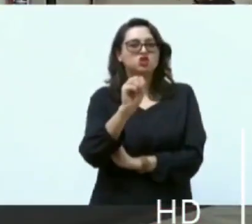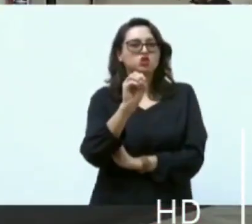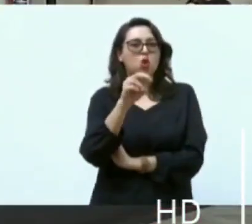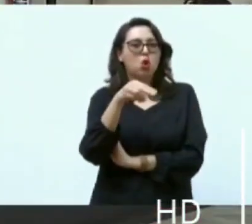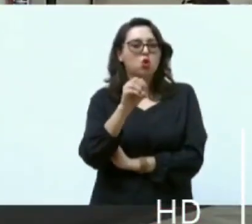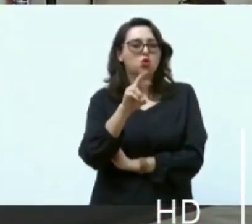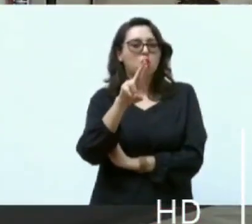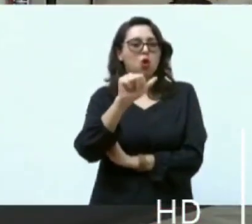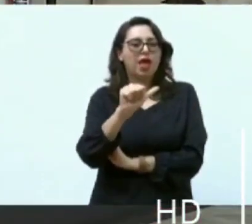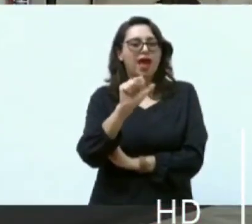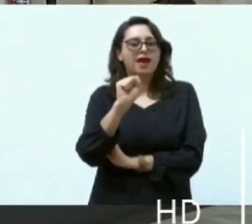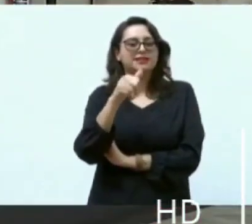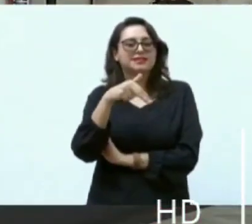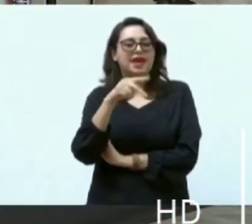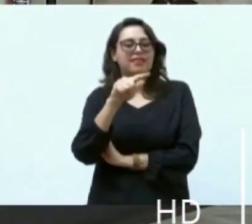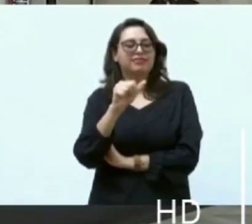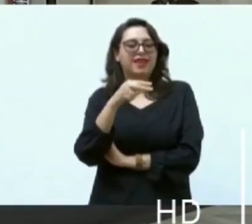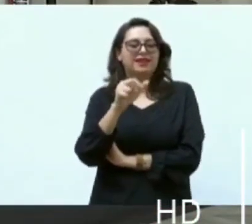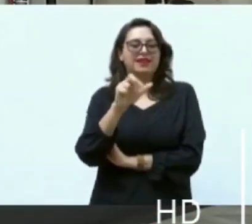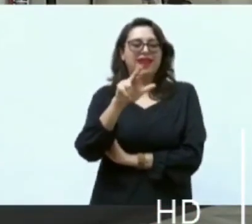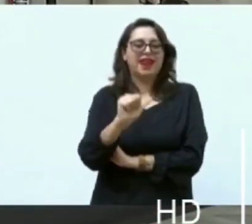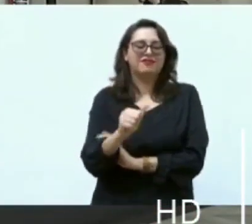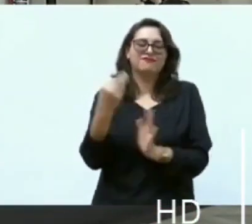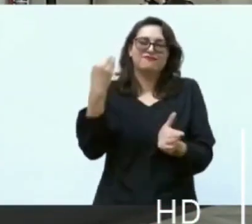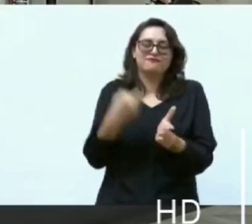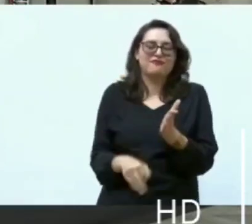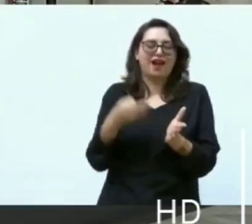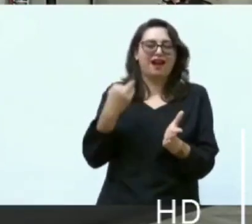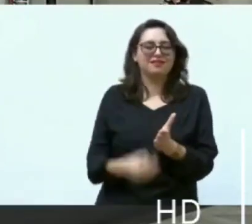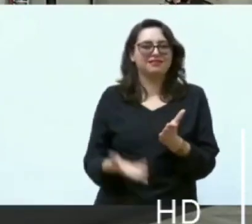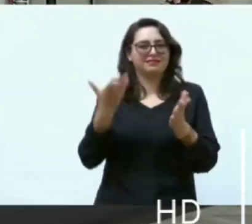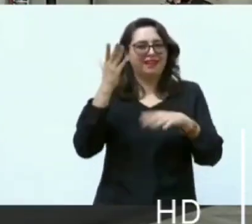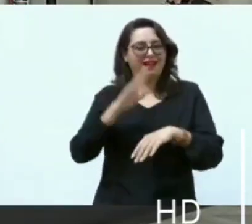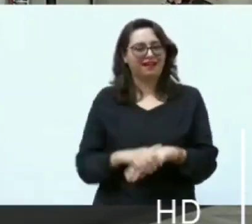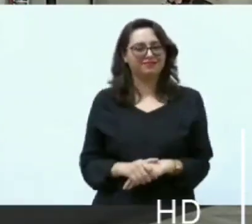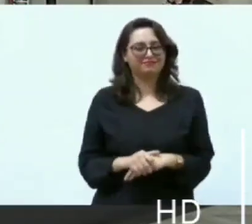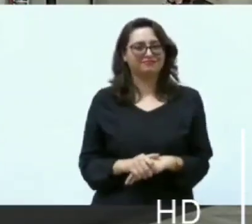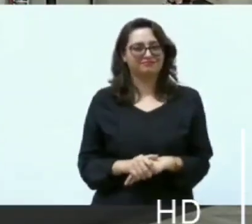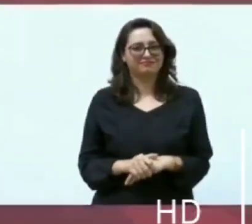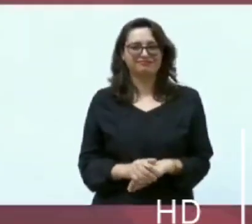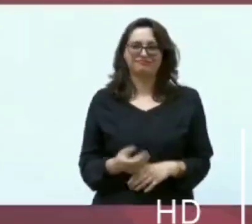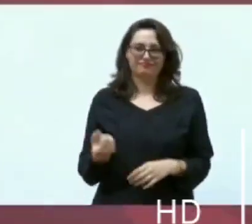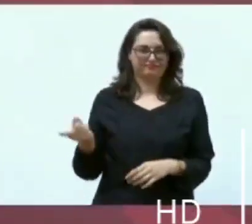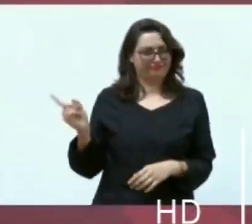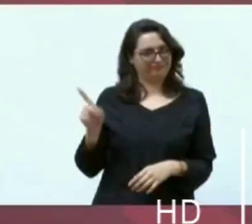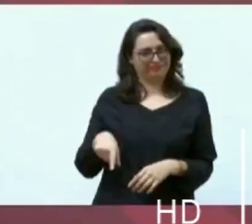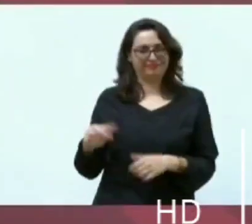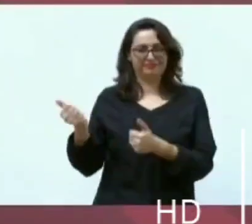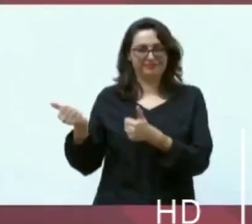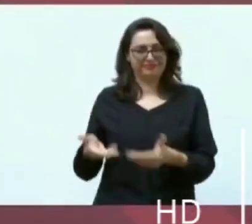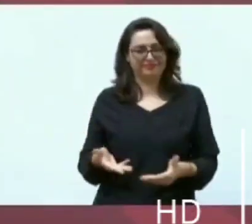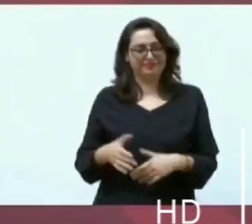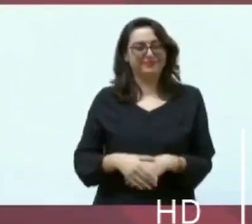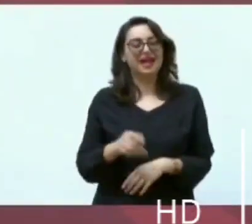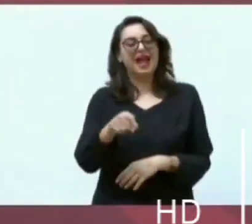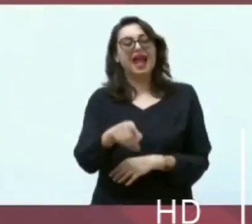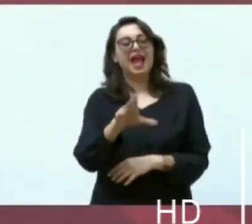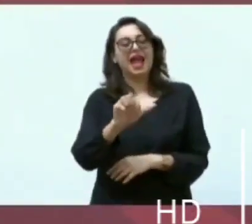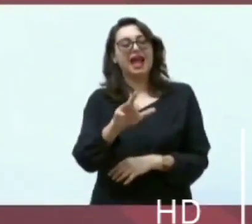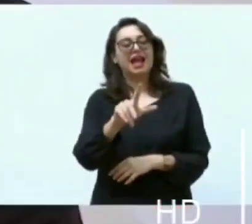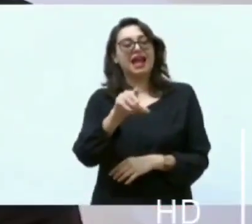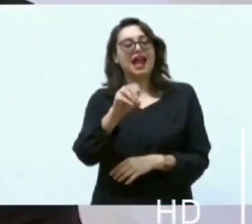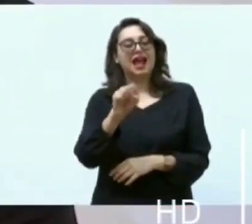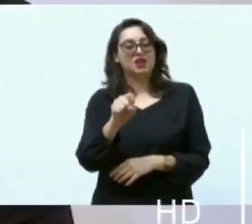Porque no sé si saben ustedes que Carlos es de Santana,